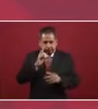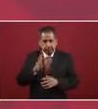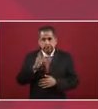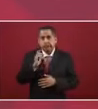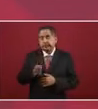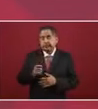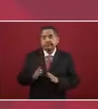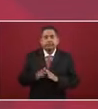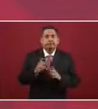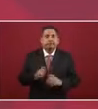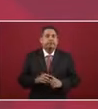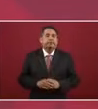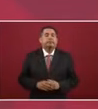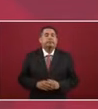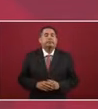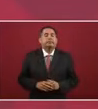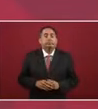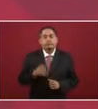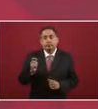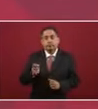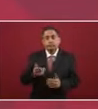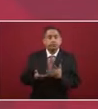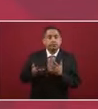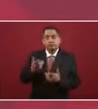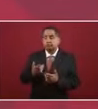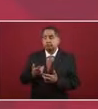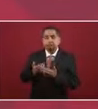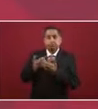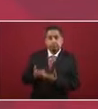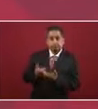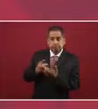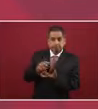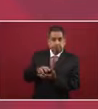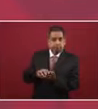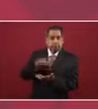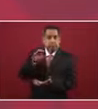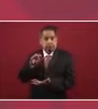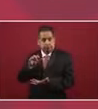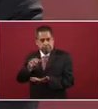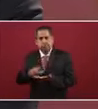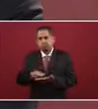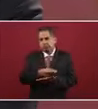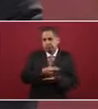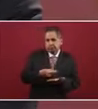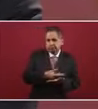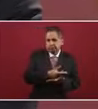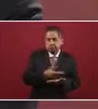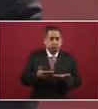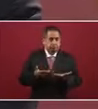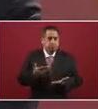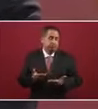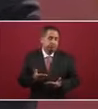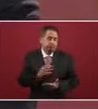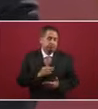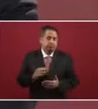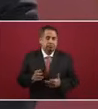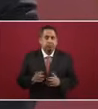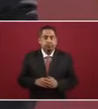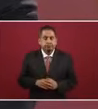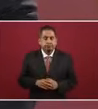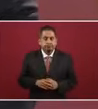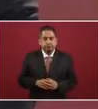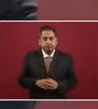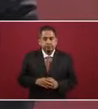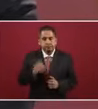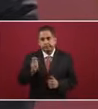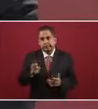ver con la disponibilidad de recursos que